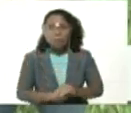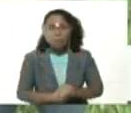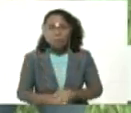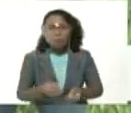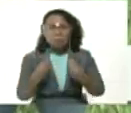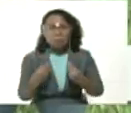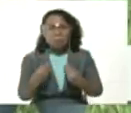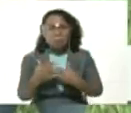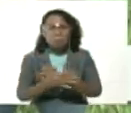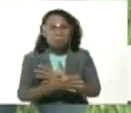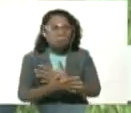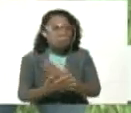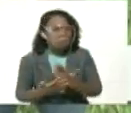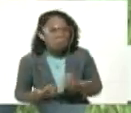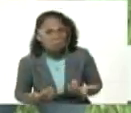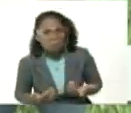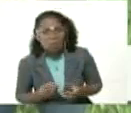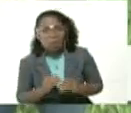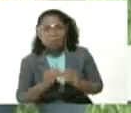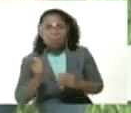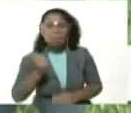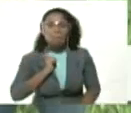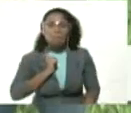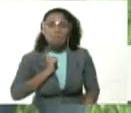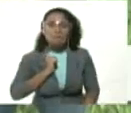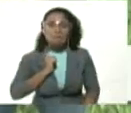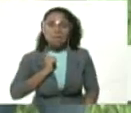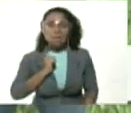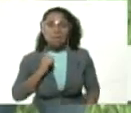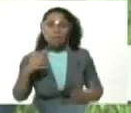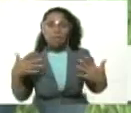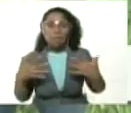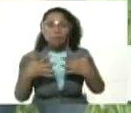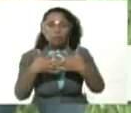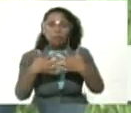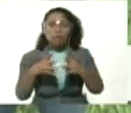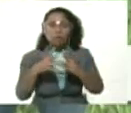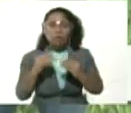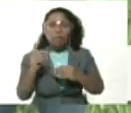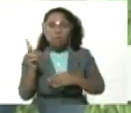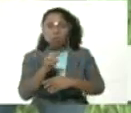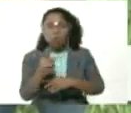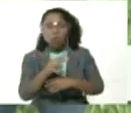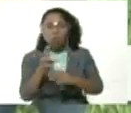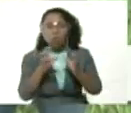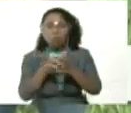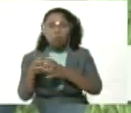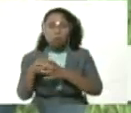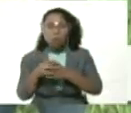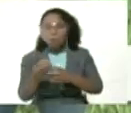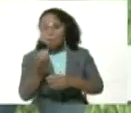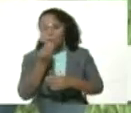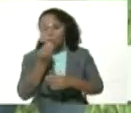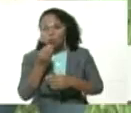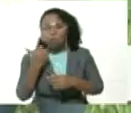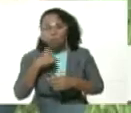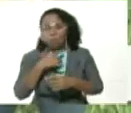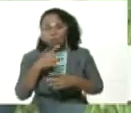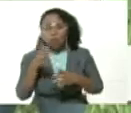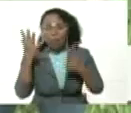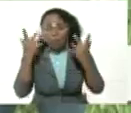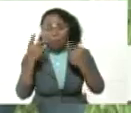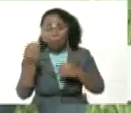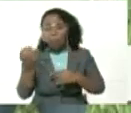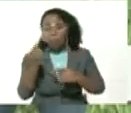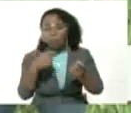qué tenemos esto, señor presidente? Para aprovechar los cruces entre ambas razas y alimentar nuestro rebaño comercial, que